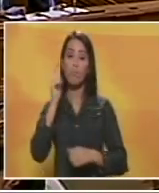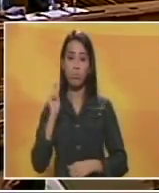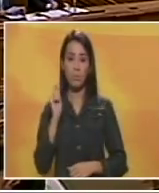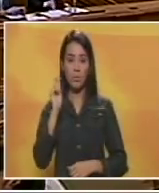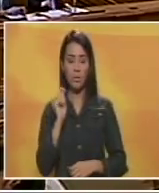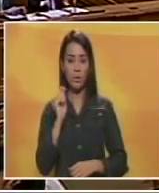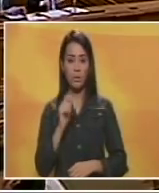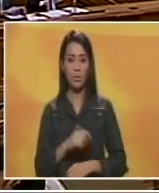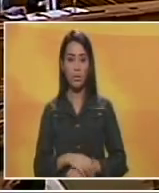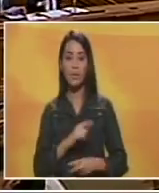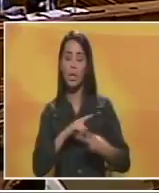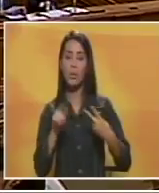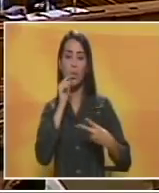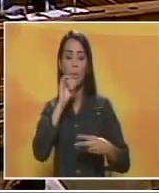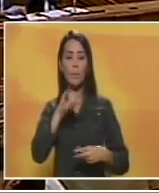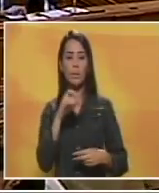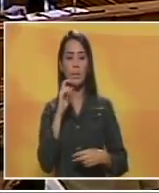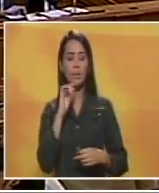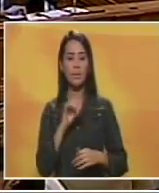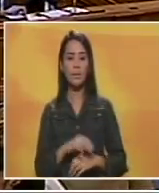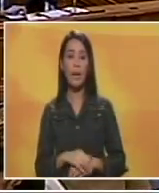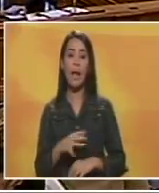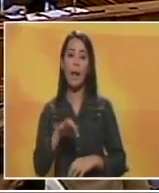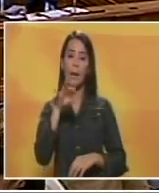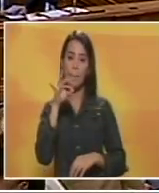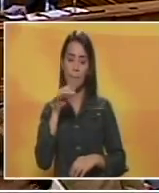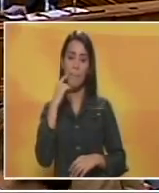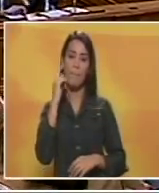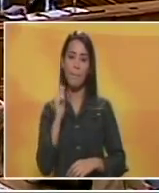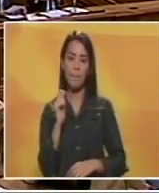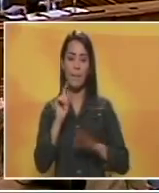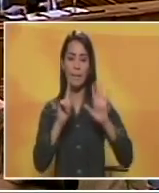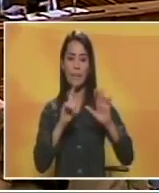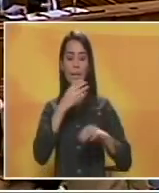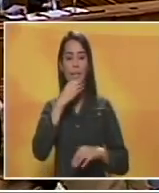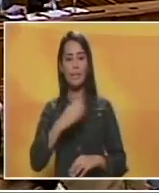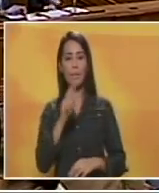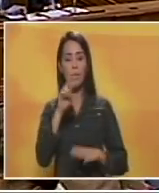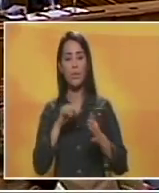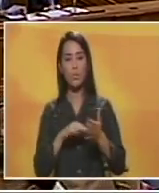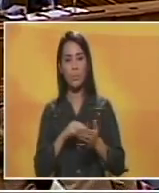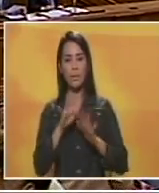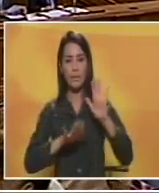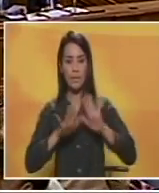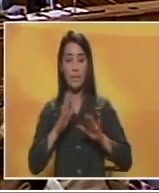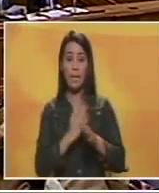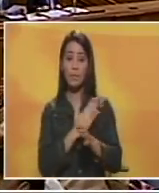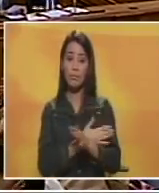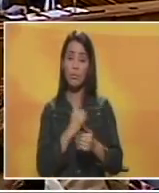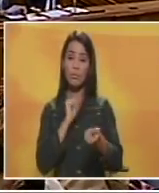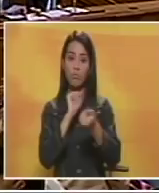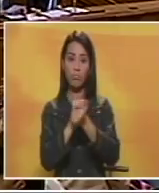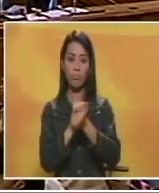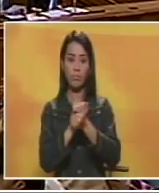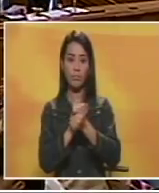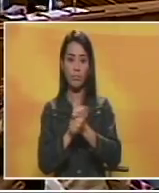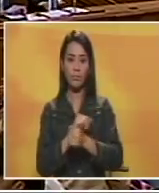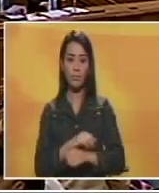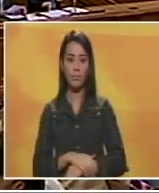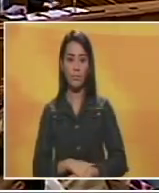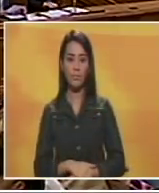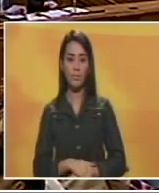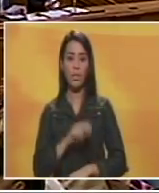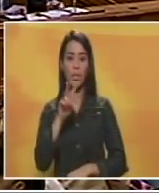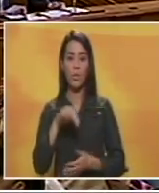de Renzo Prieto, una vez resultó electo diputado el 6 de diciembre de 2015, él ya estaba detenido, estaba en la cárcel desde